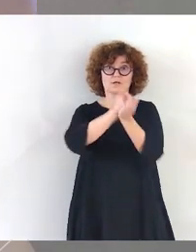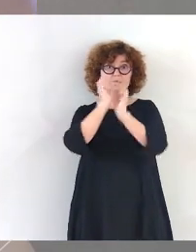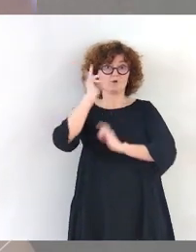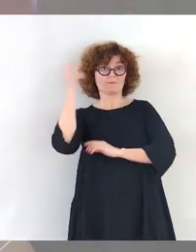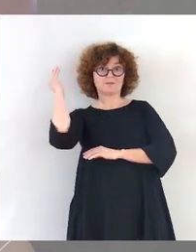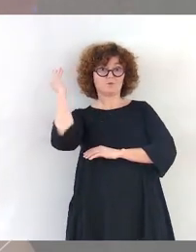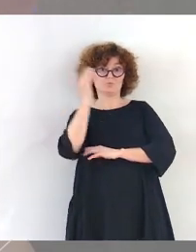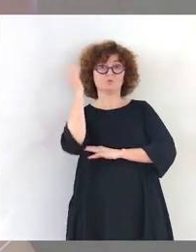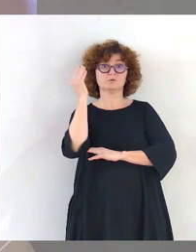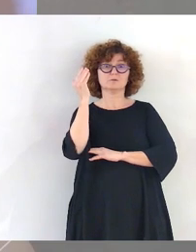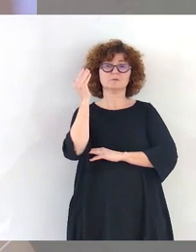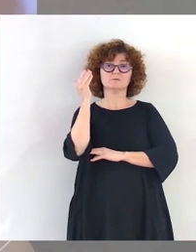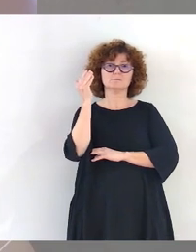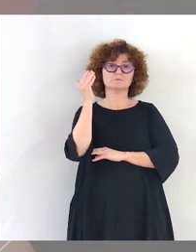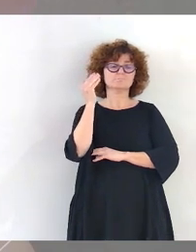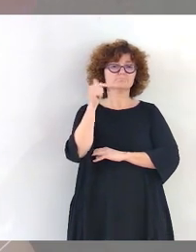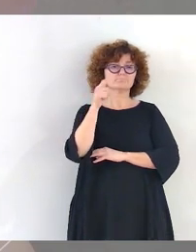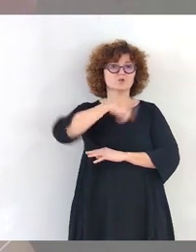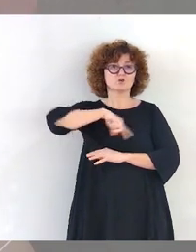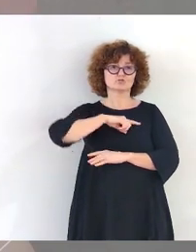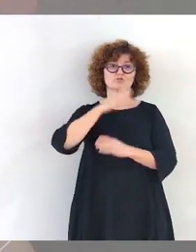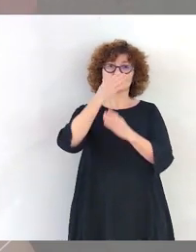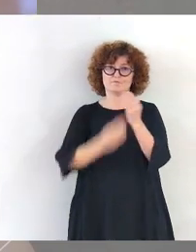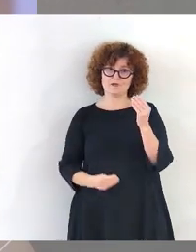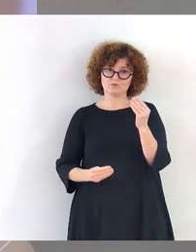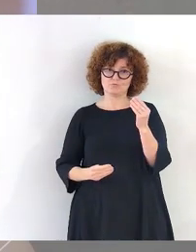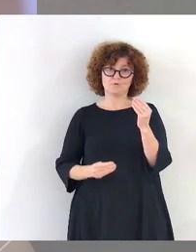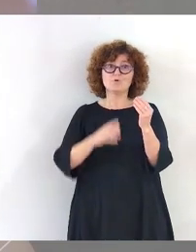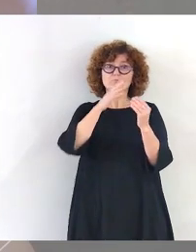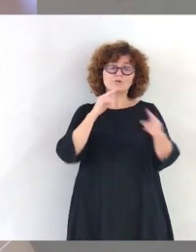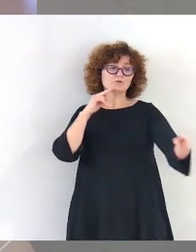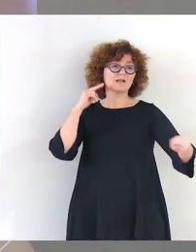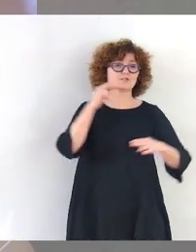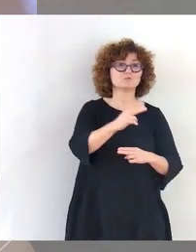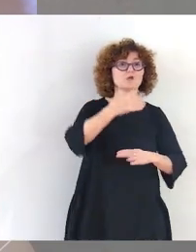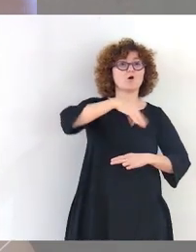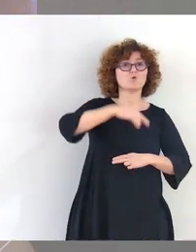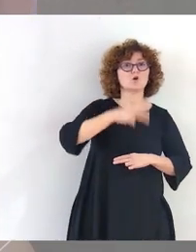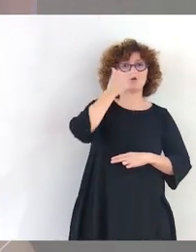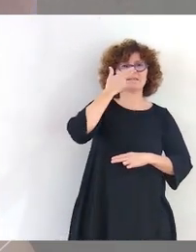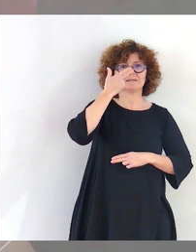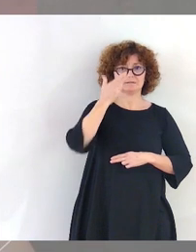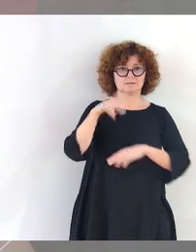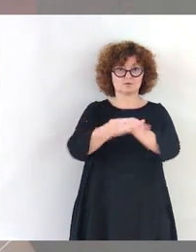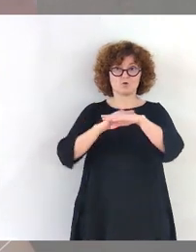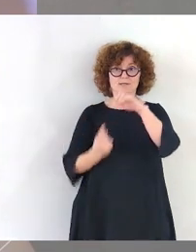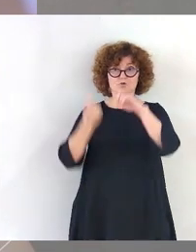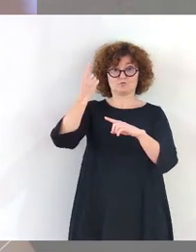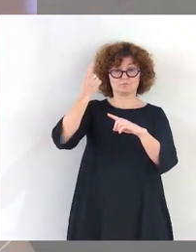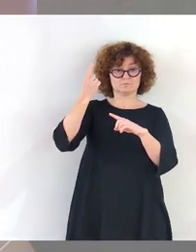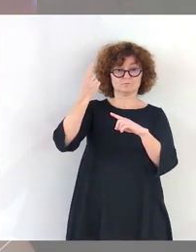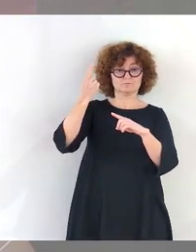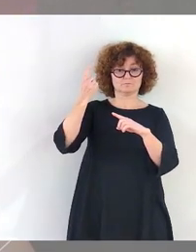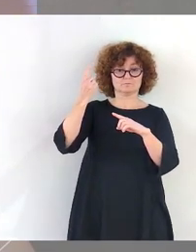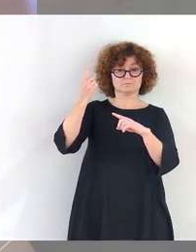dando una sola opción en función de los intereses de los gobiernos del norte Sin plantear